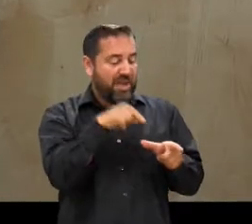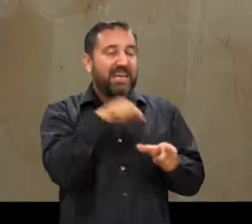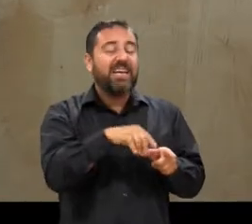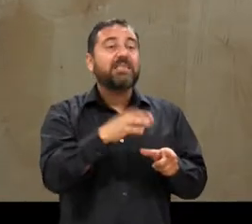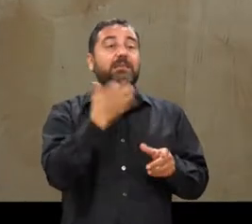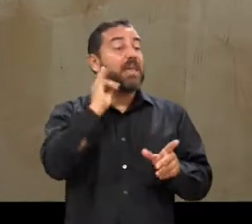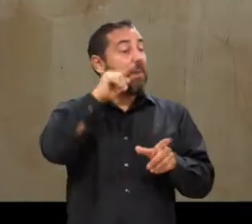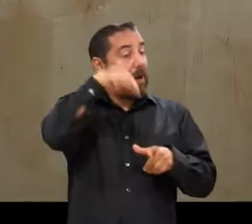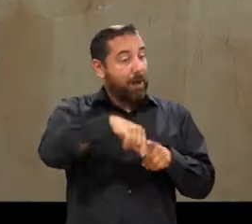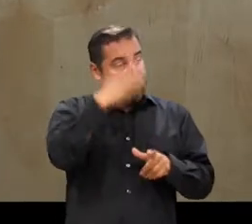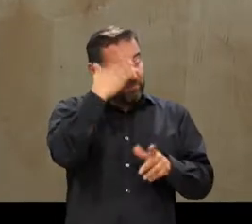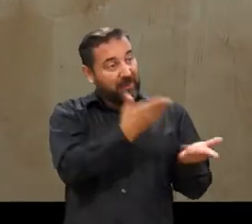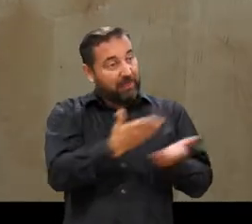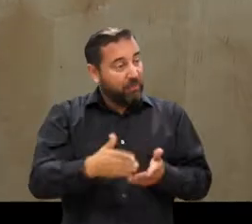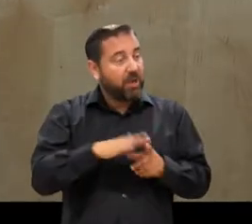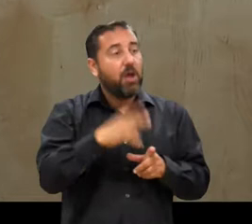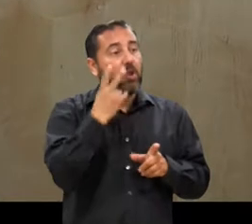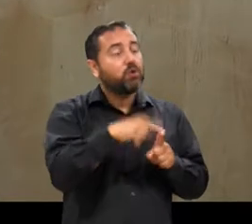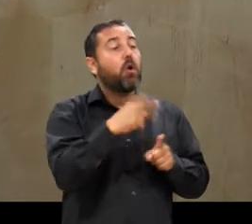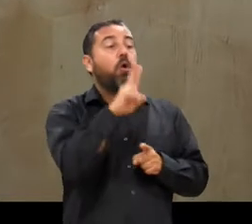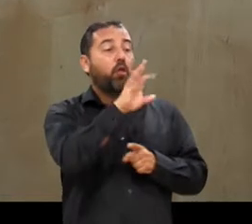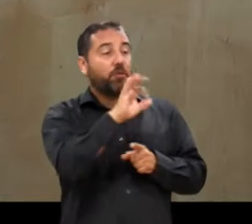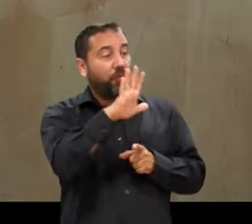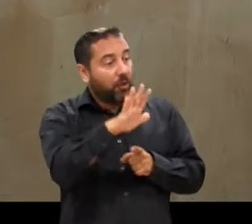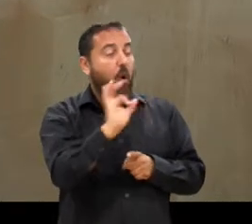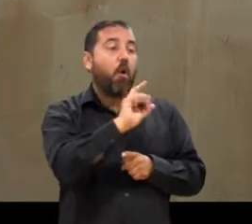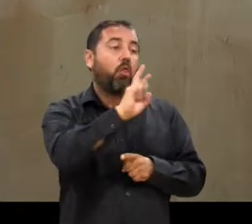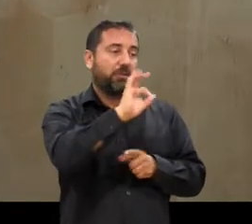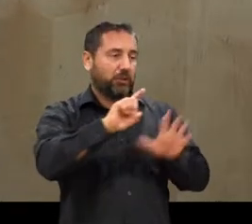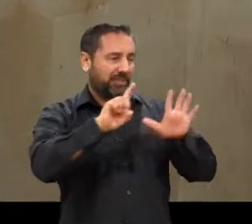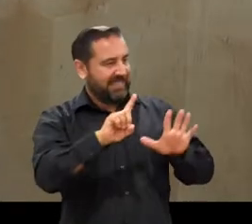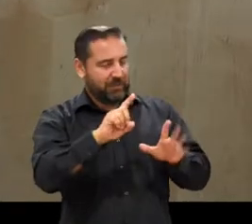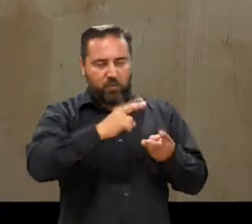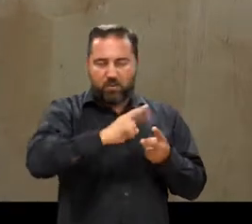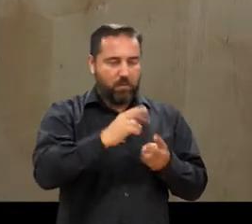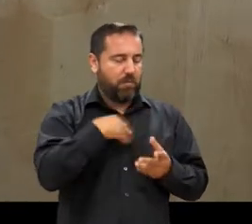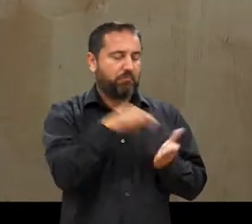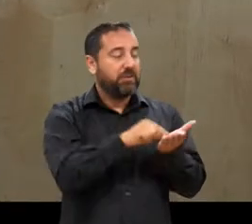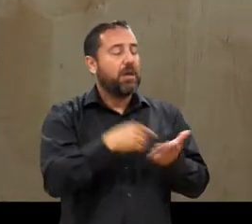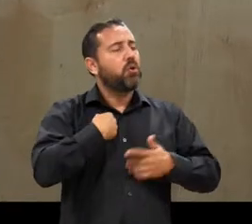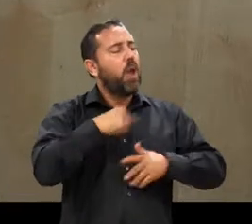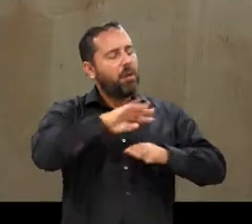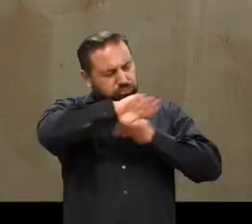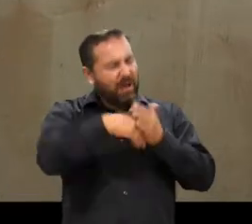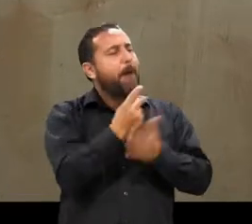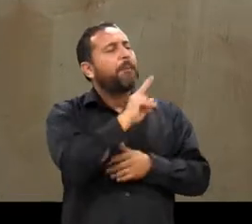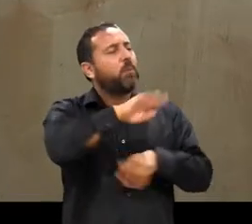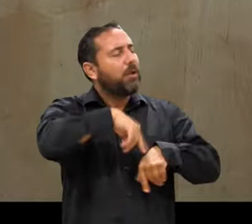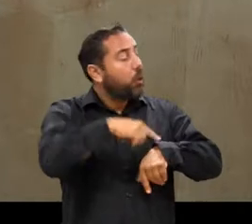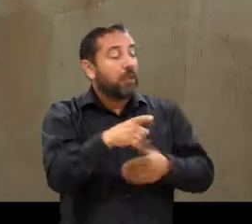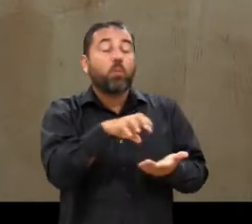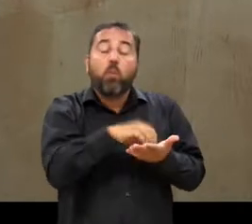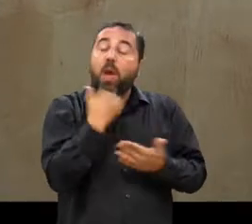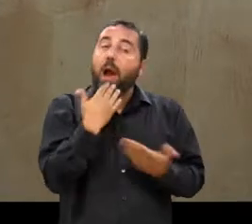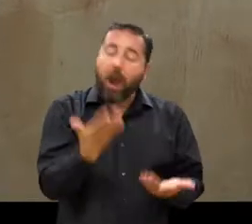teléfono. Uh-huh. Para recepción tiene dos extensiones, tanto la 205 uh-huh. como la 206. ¿Vale? Nos encontramos vale. 24 horas,